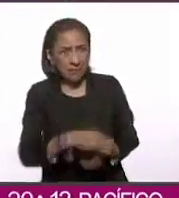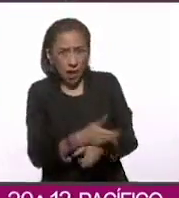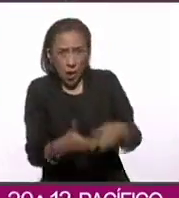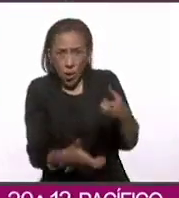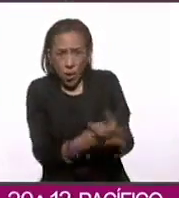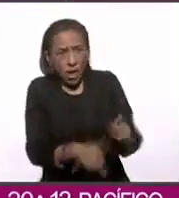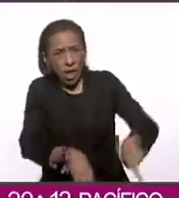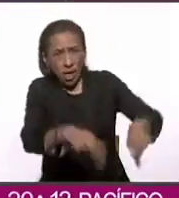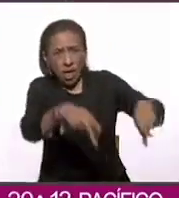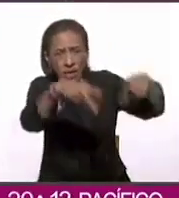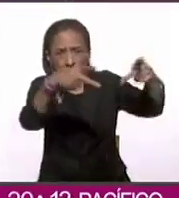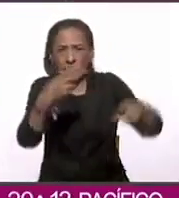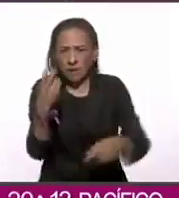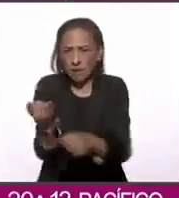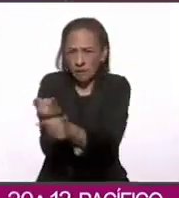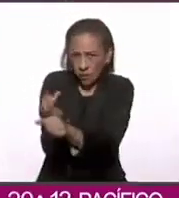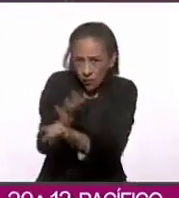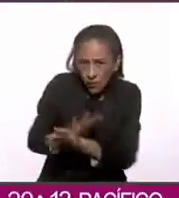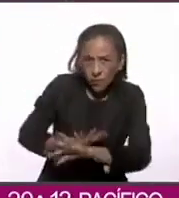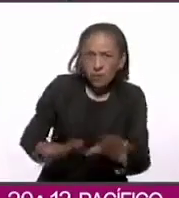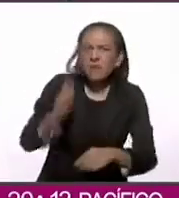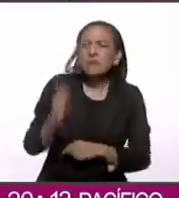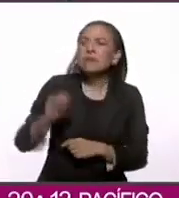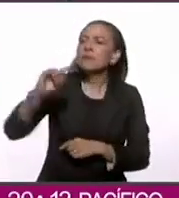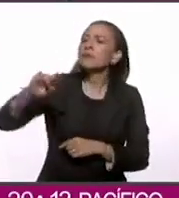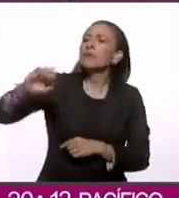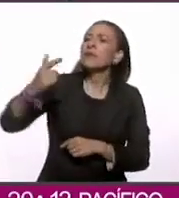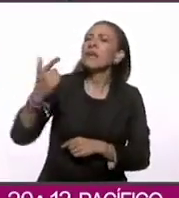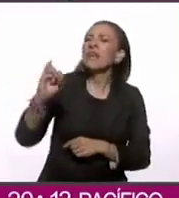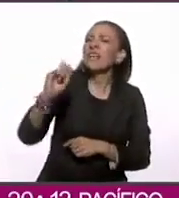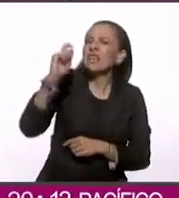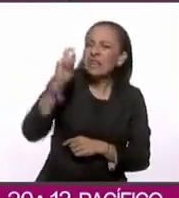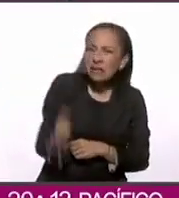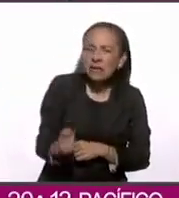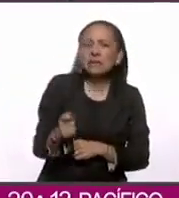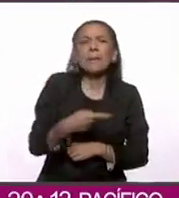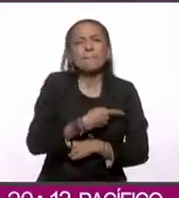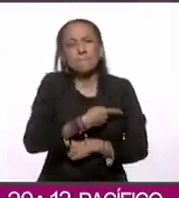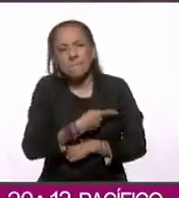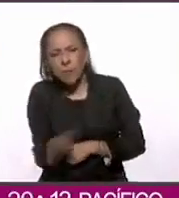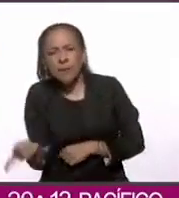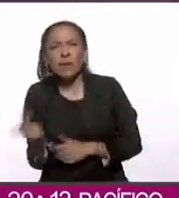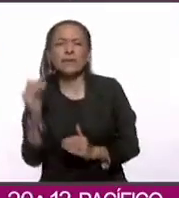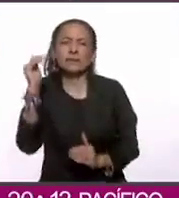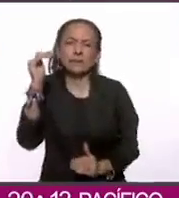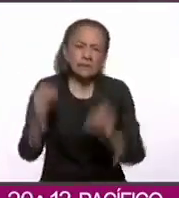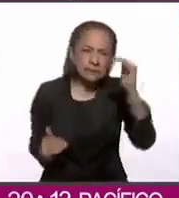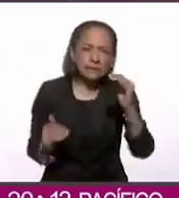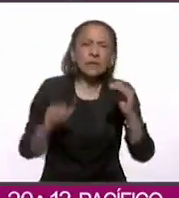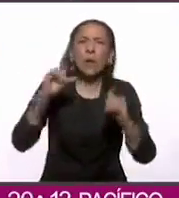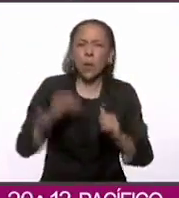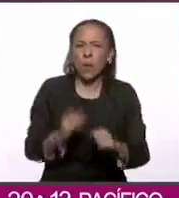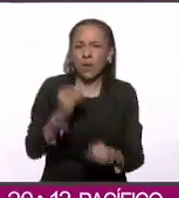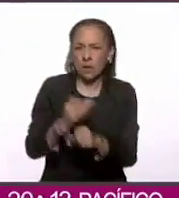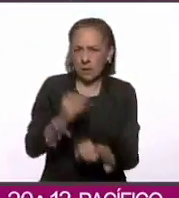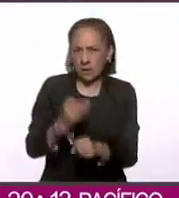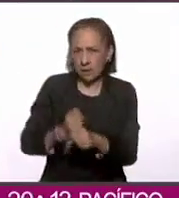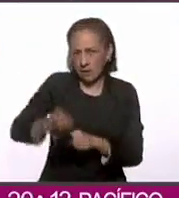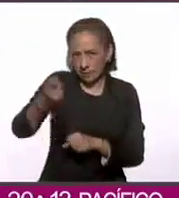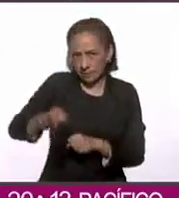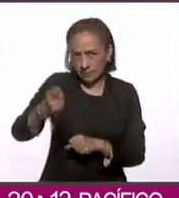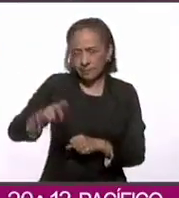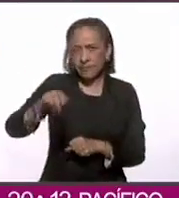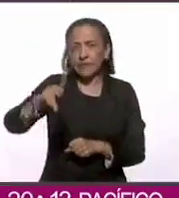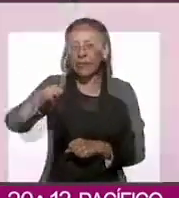Y para hablar de estos datos que dio el INEGI sobre la disminución de la pobreza y la desigualdad en nuestro país, saludo esta noche a Víctor